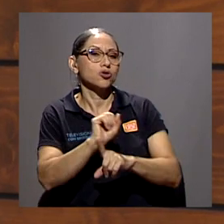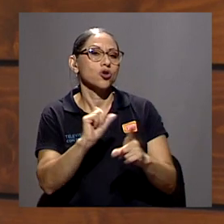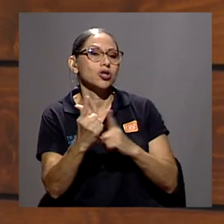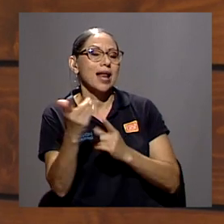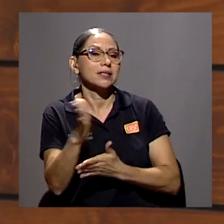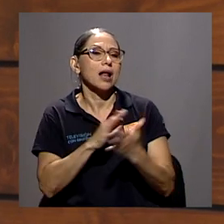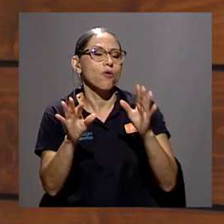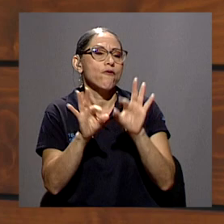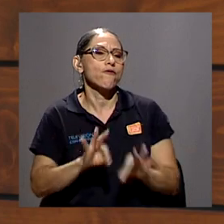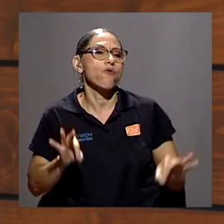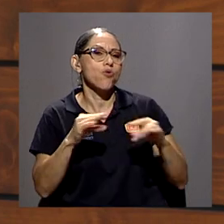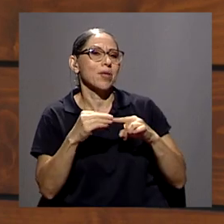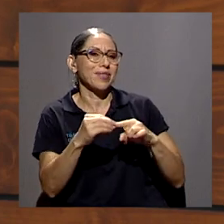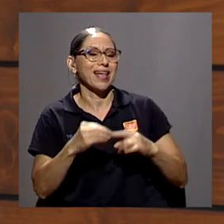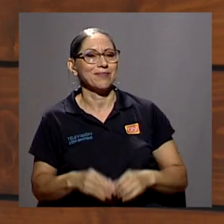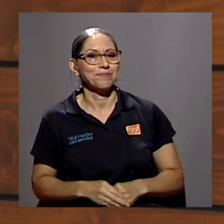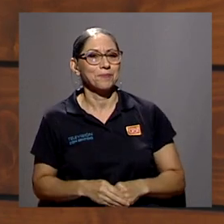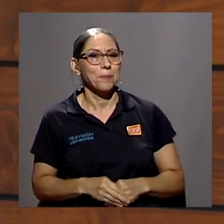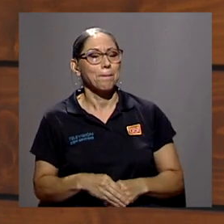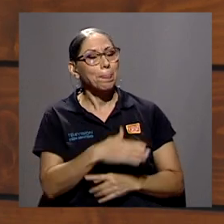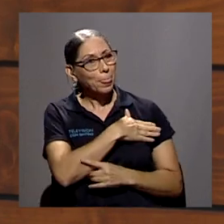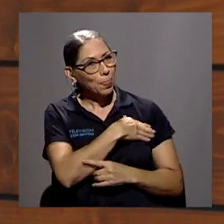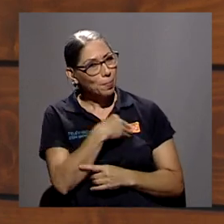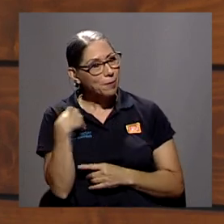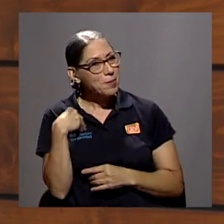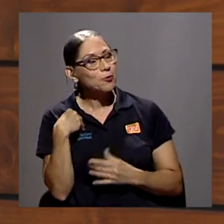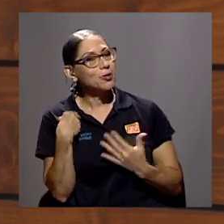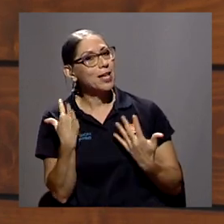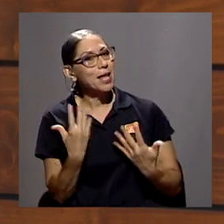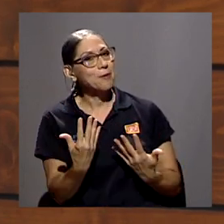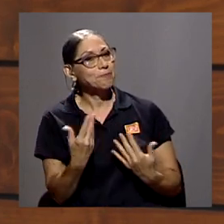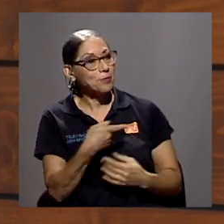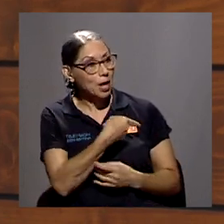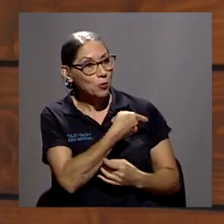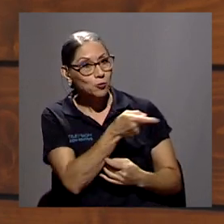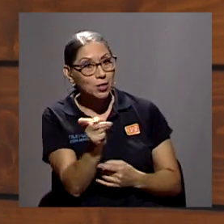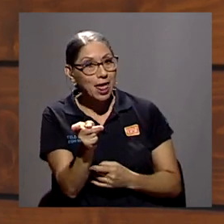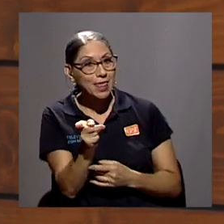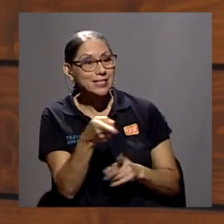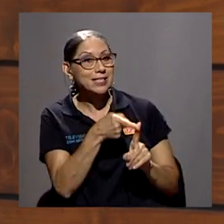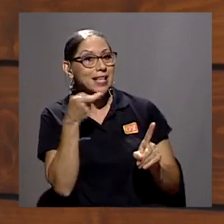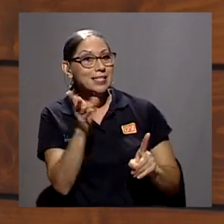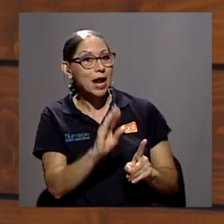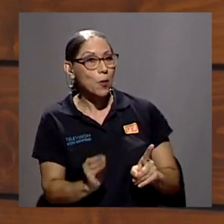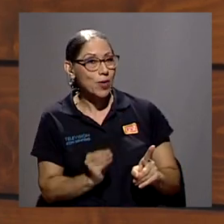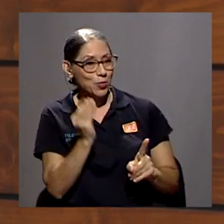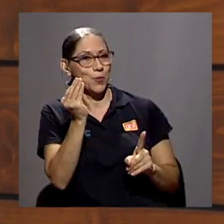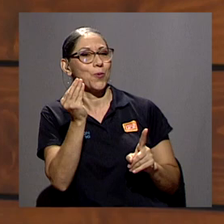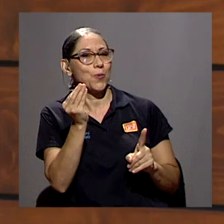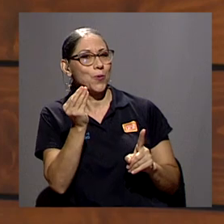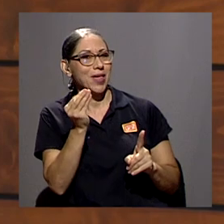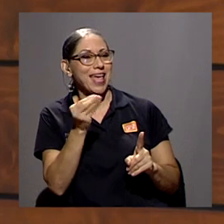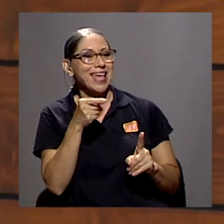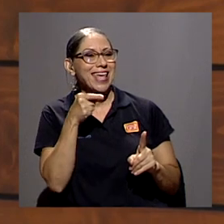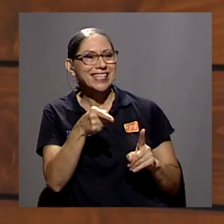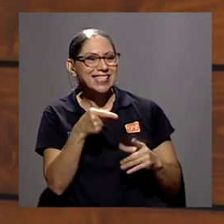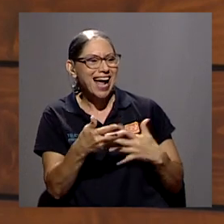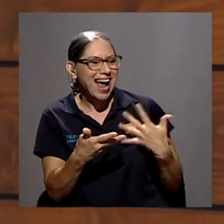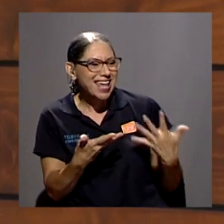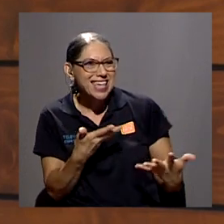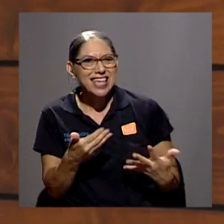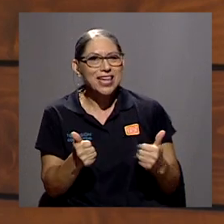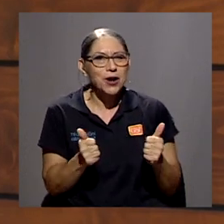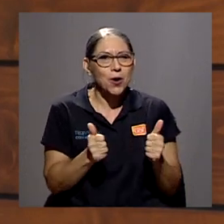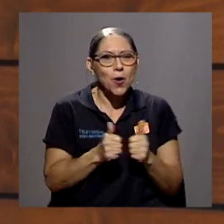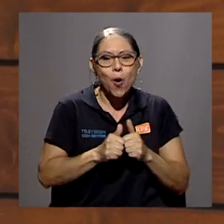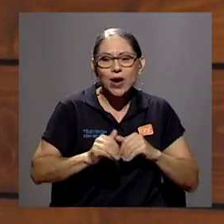fundamental me gustaría un enfoque de parte de ustedes desde las juventudes que están ahí a tono de piel con esa